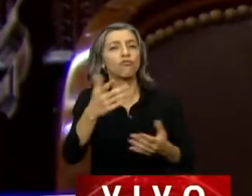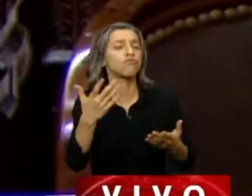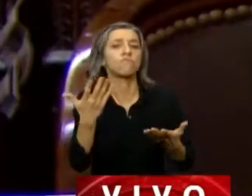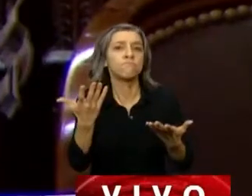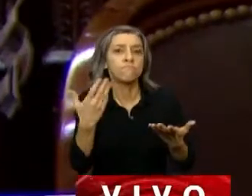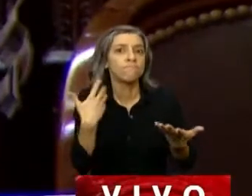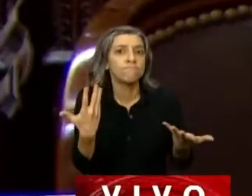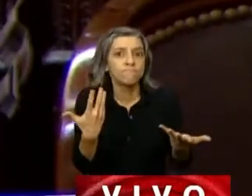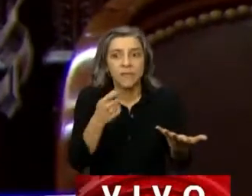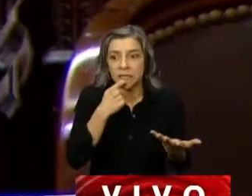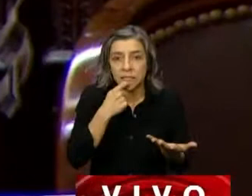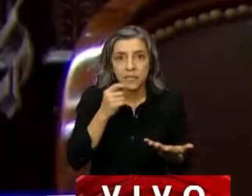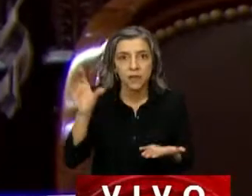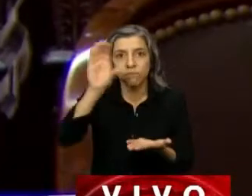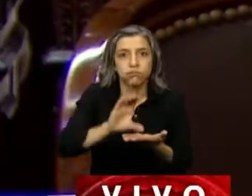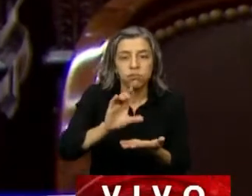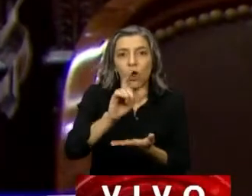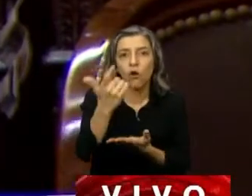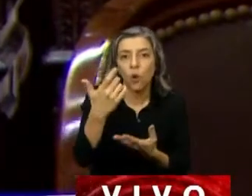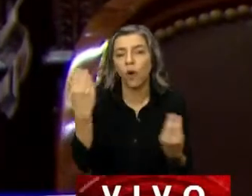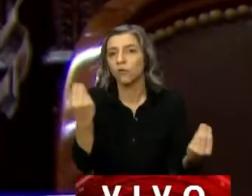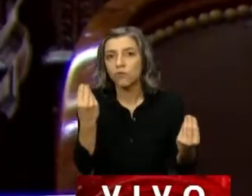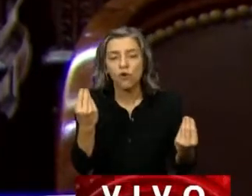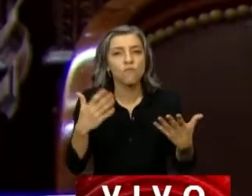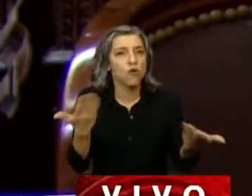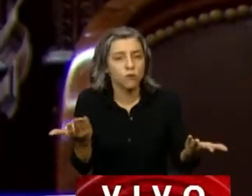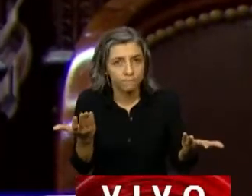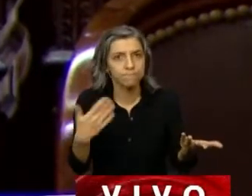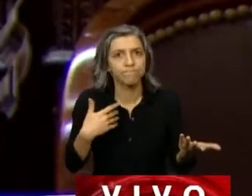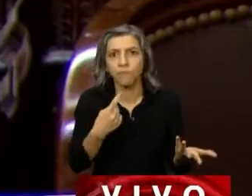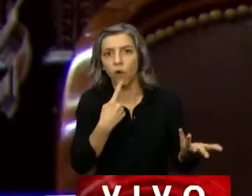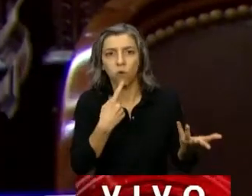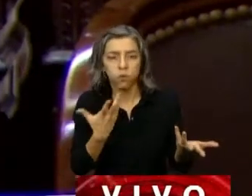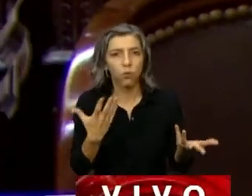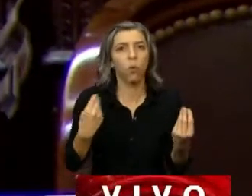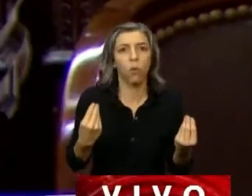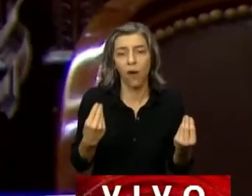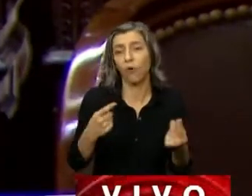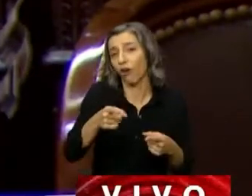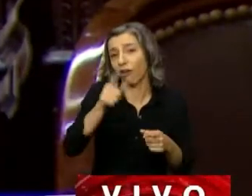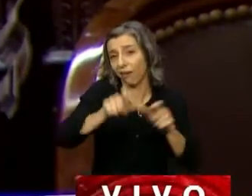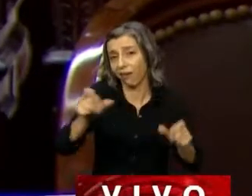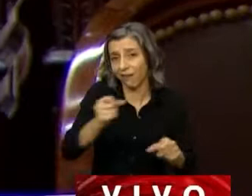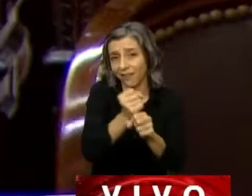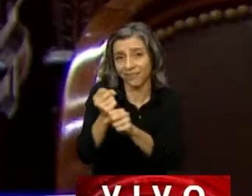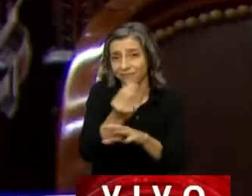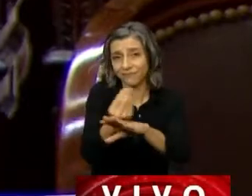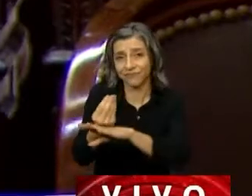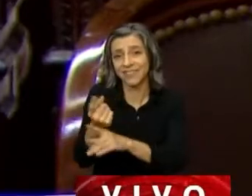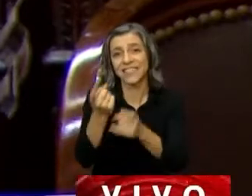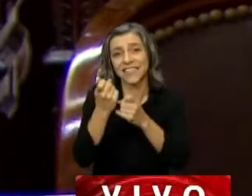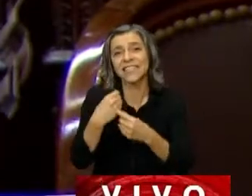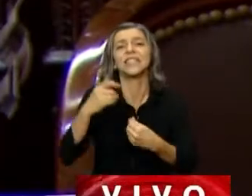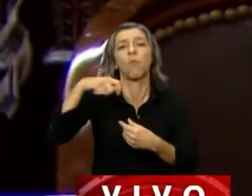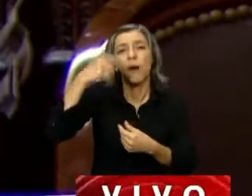esta posibilidad de cierta certeza vinculada a las asignaciones específicas para su tarea, para su producción, para su